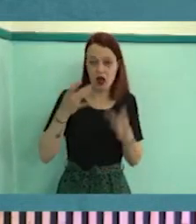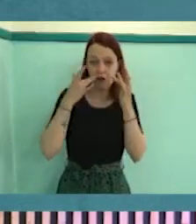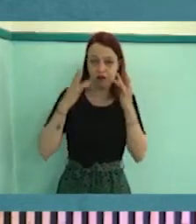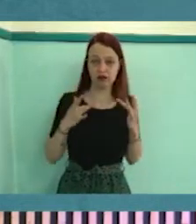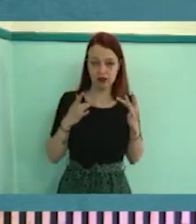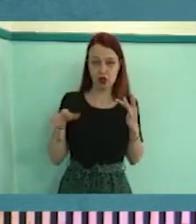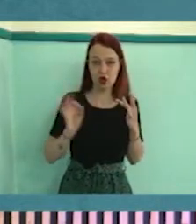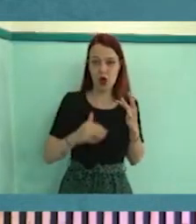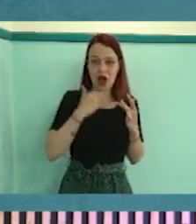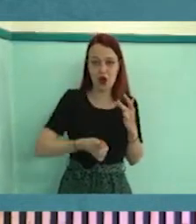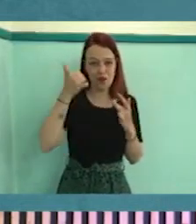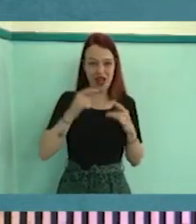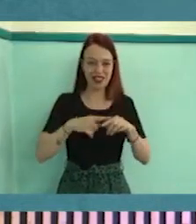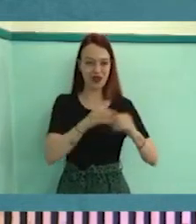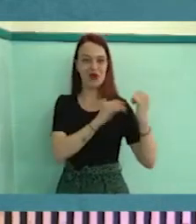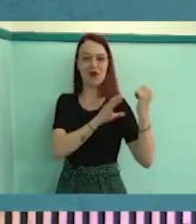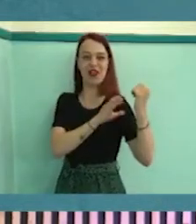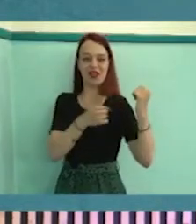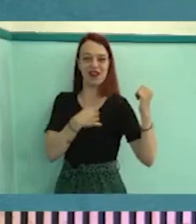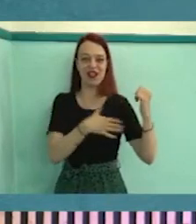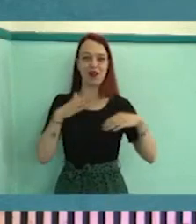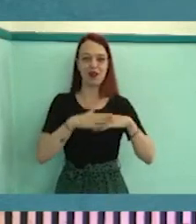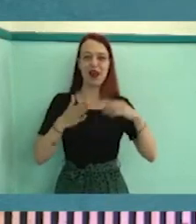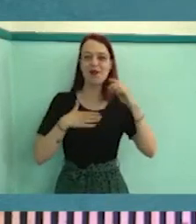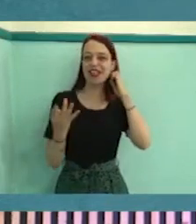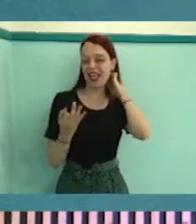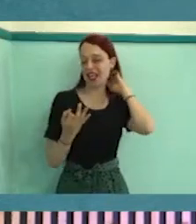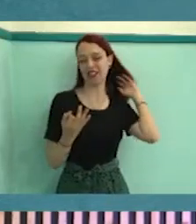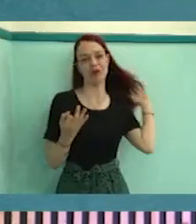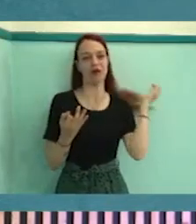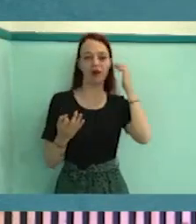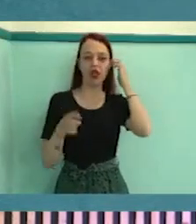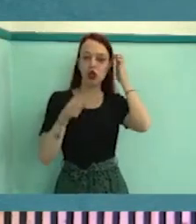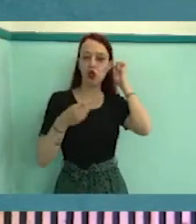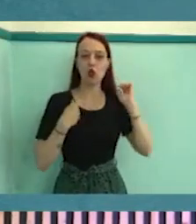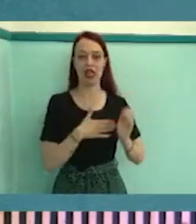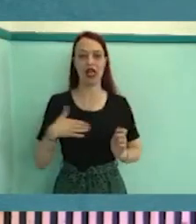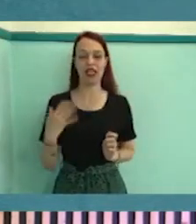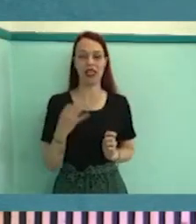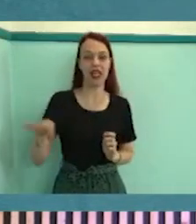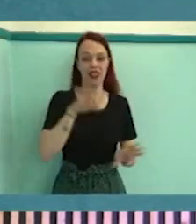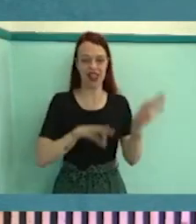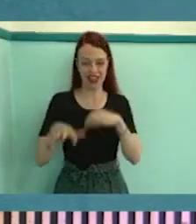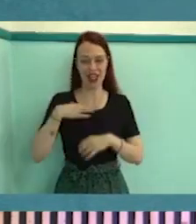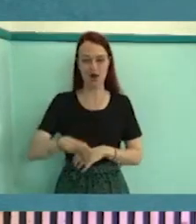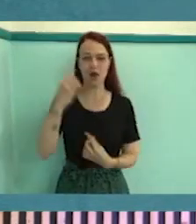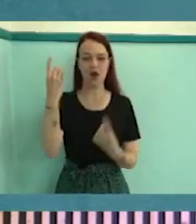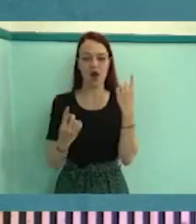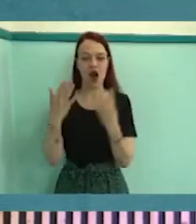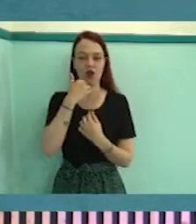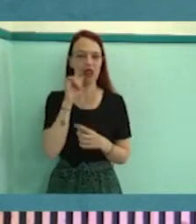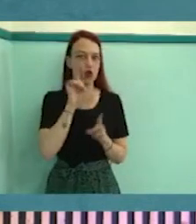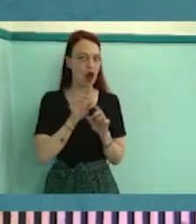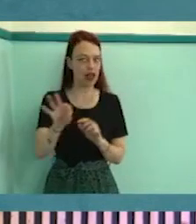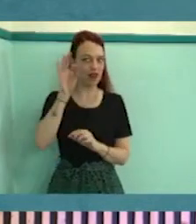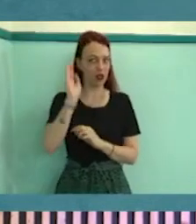forma más más empoderada No que quiero para mí decide siempre lo que quieras en tu vida Pero hazlo sabiendo que las decisiones están condicionadas a